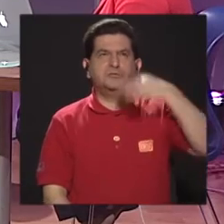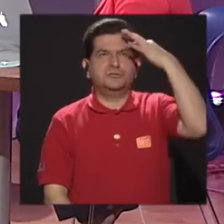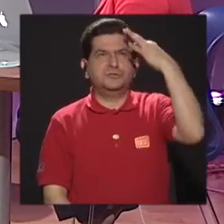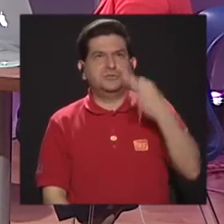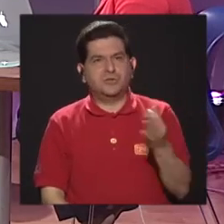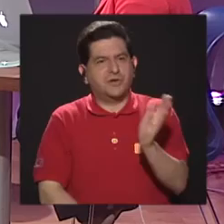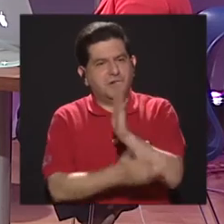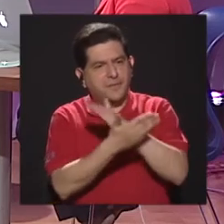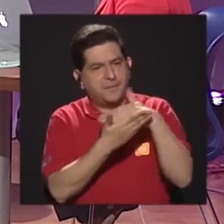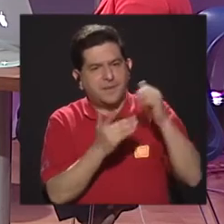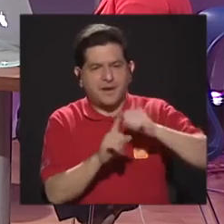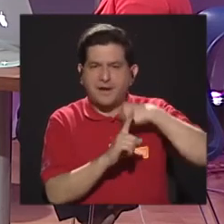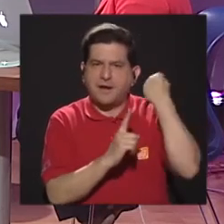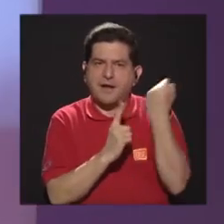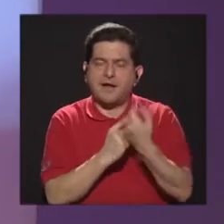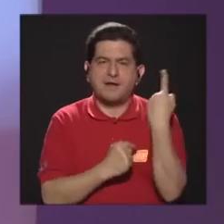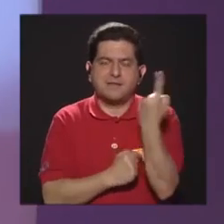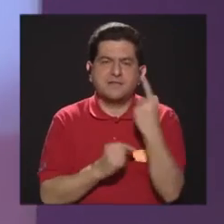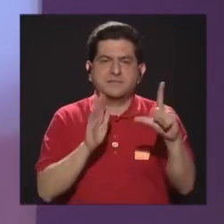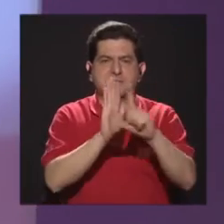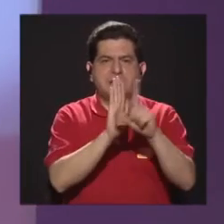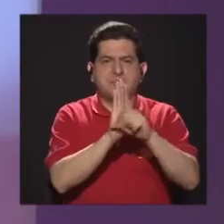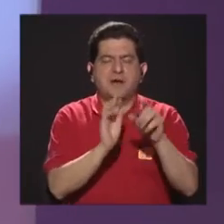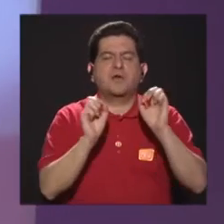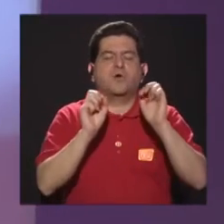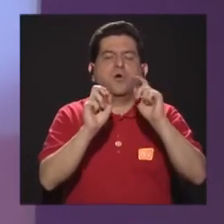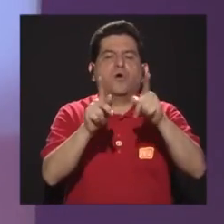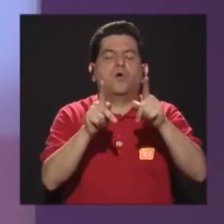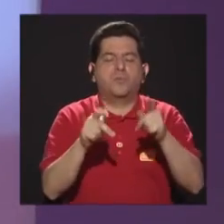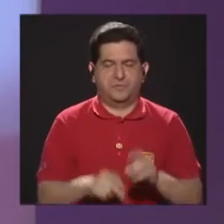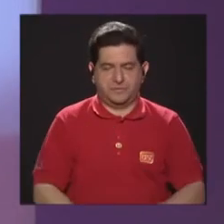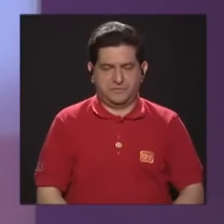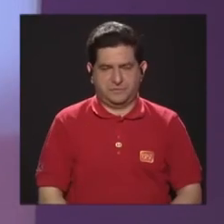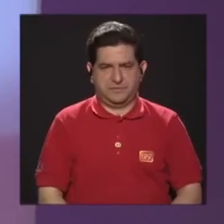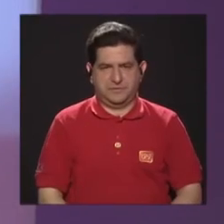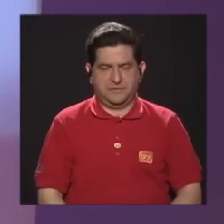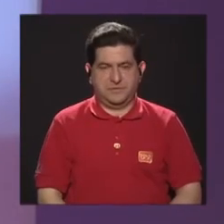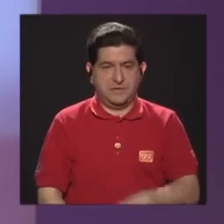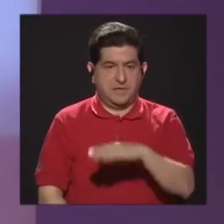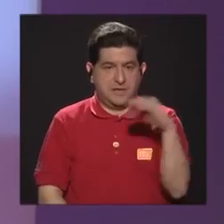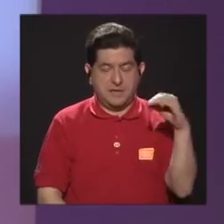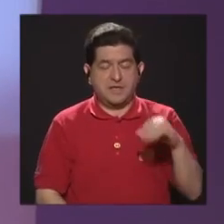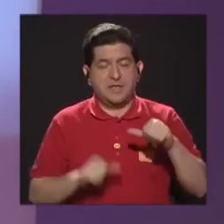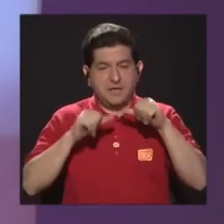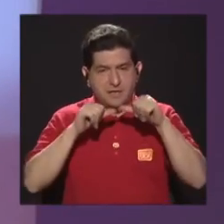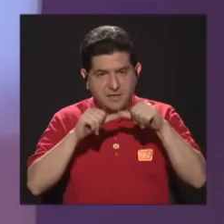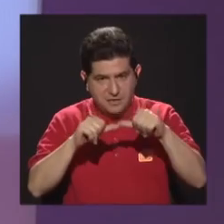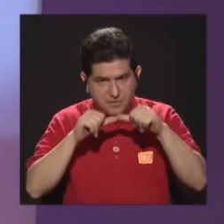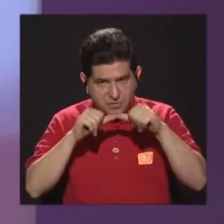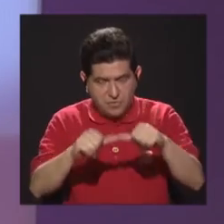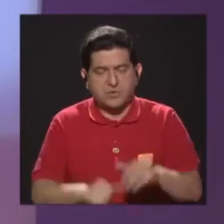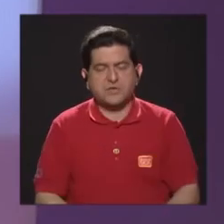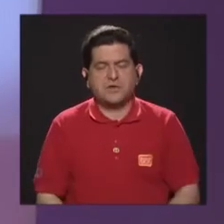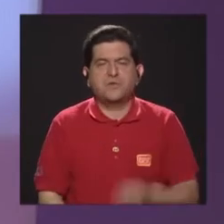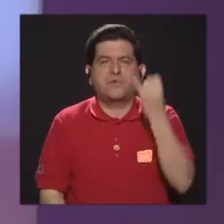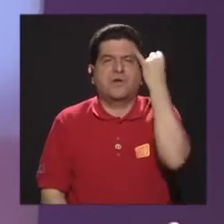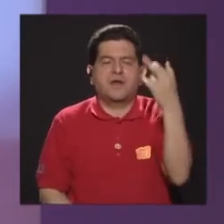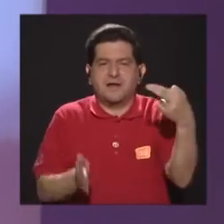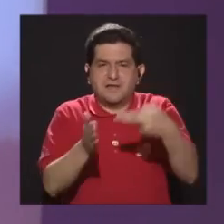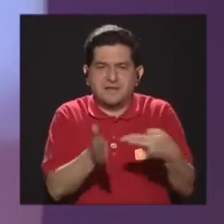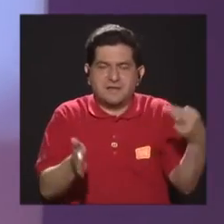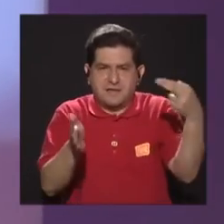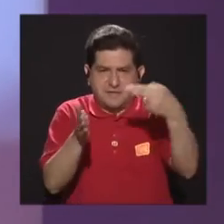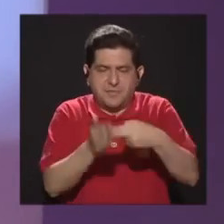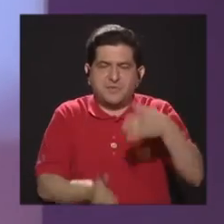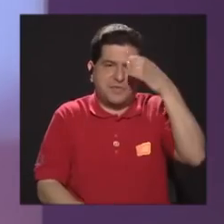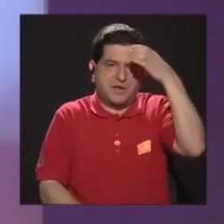en parte es que siempre las leyes dejan algunos portillos y el peso sigue siendo el de reproducir